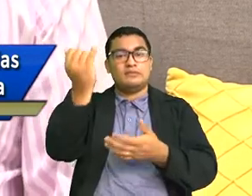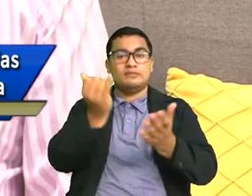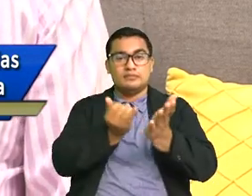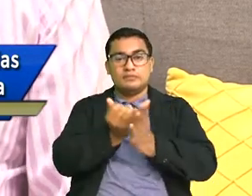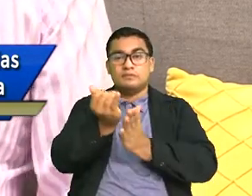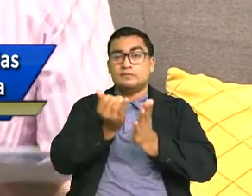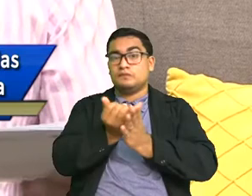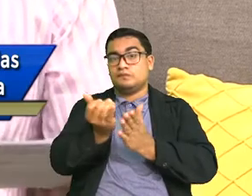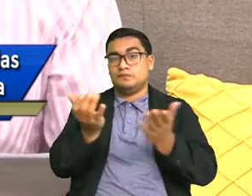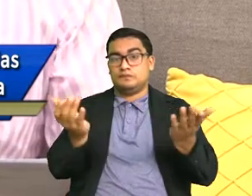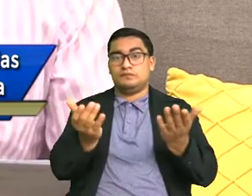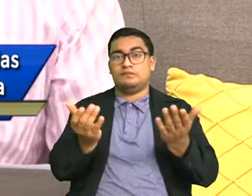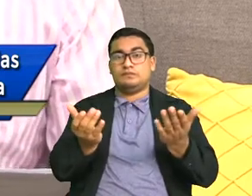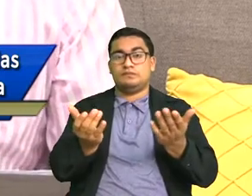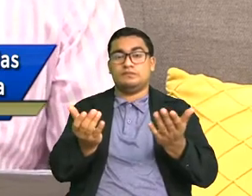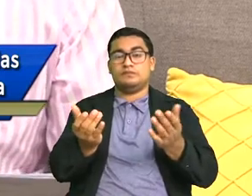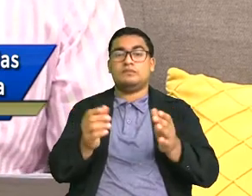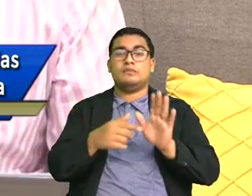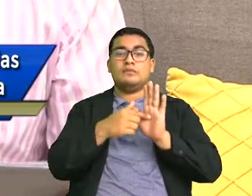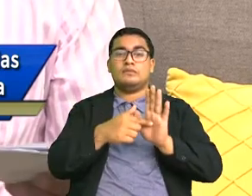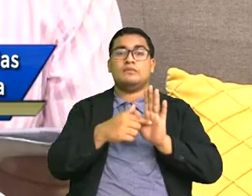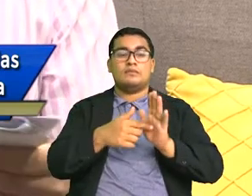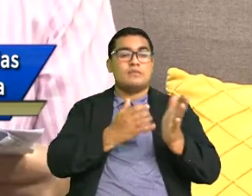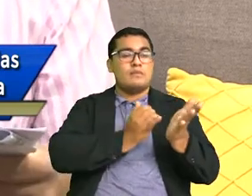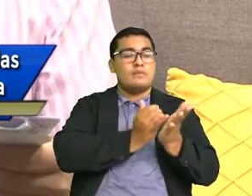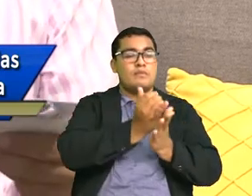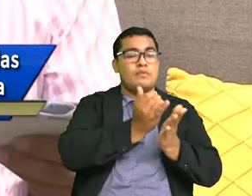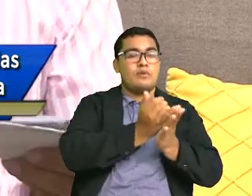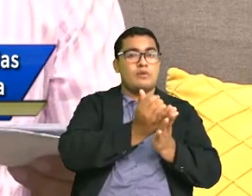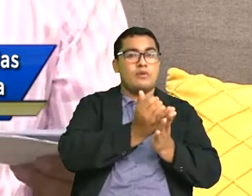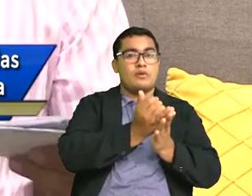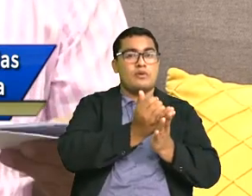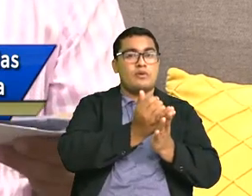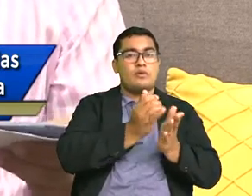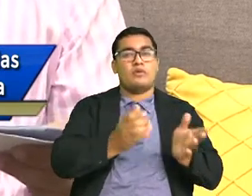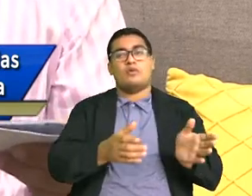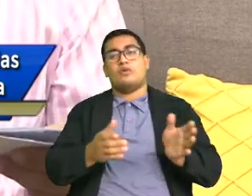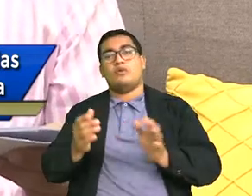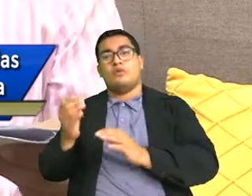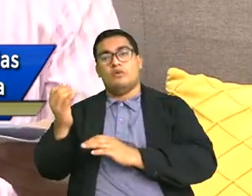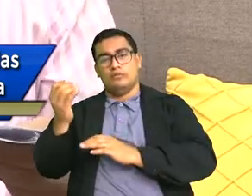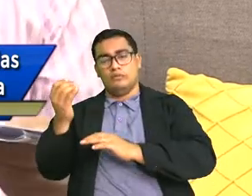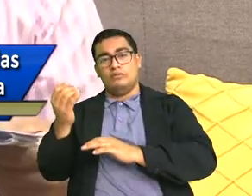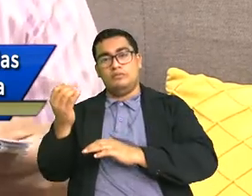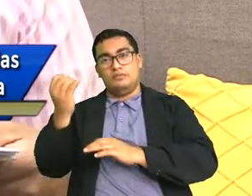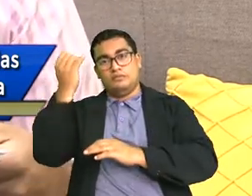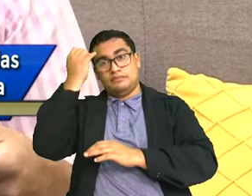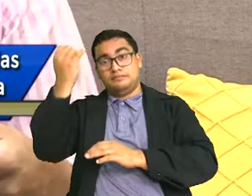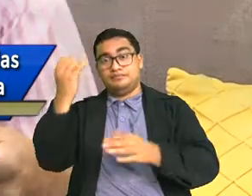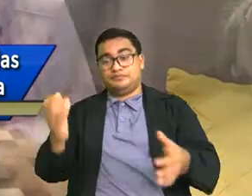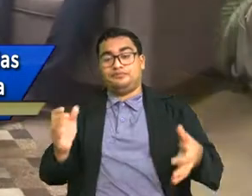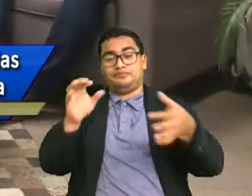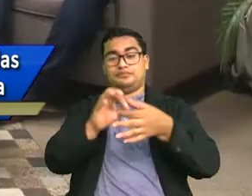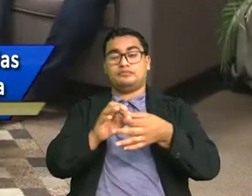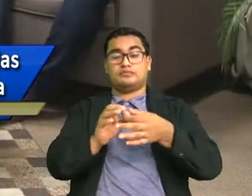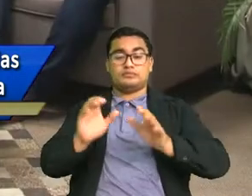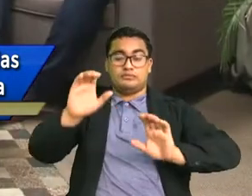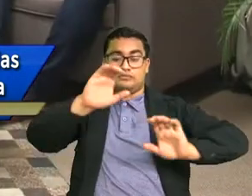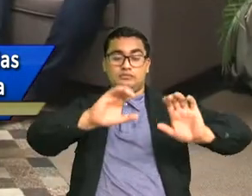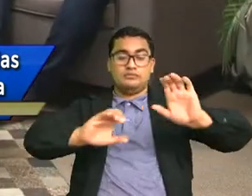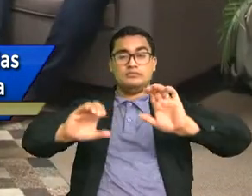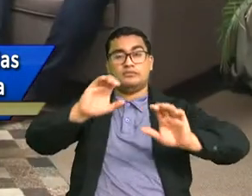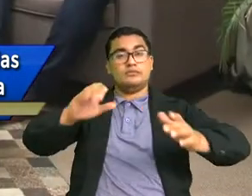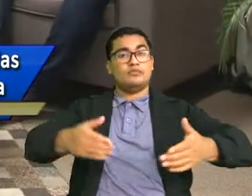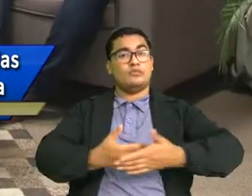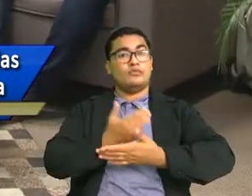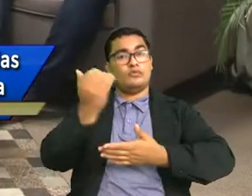porque no separamos solamente la investigación de la innovación porque no solamente de la ciencia sino que también es la aplicación misma de la ciencia es